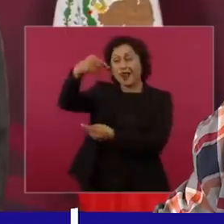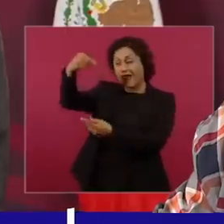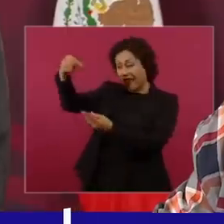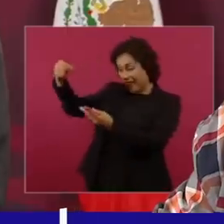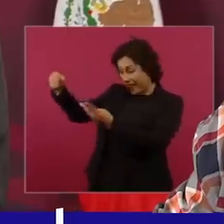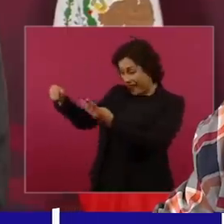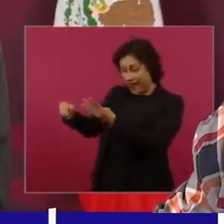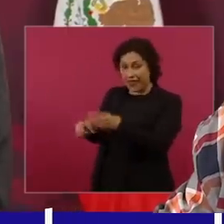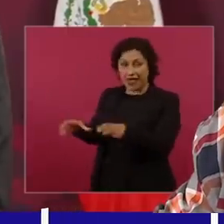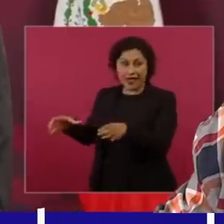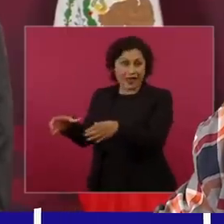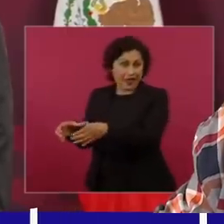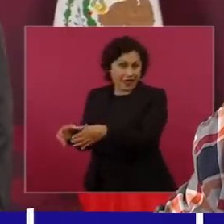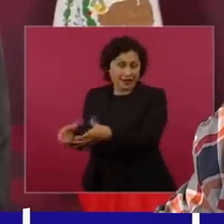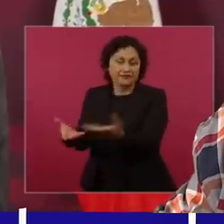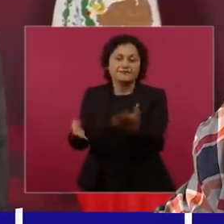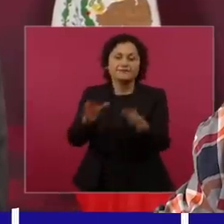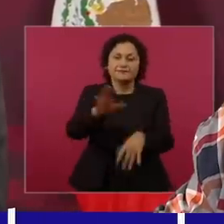Fíjense,